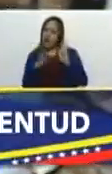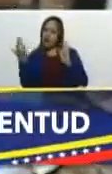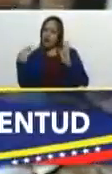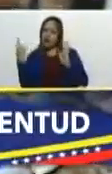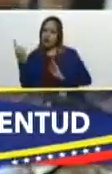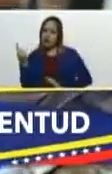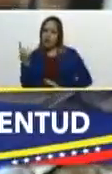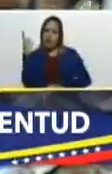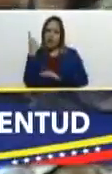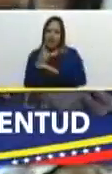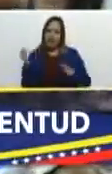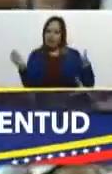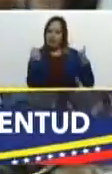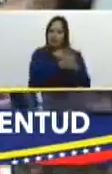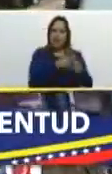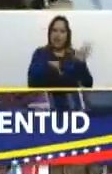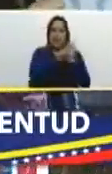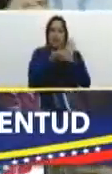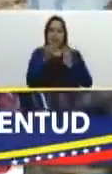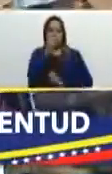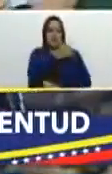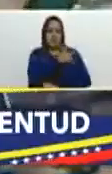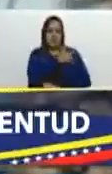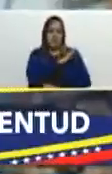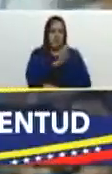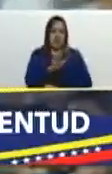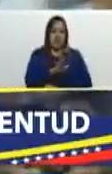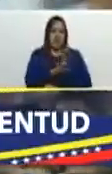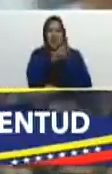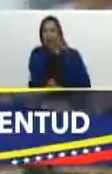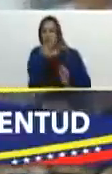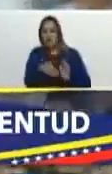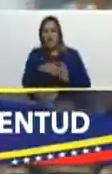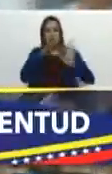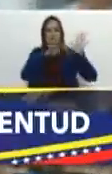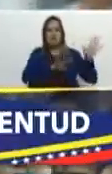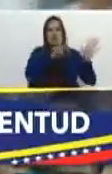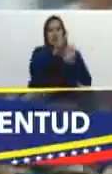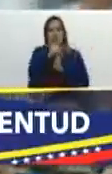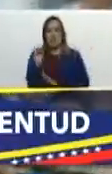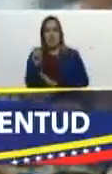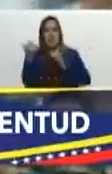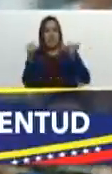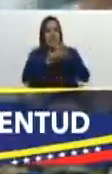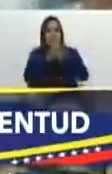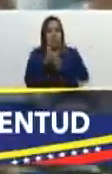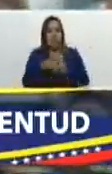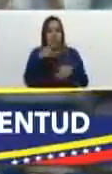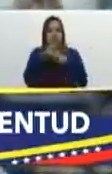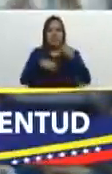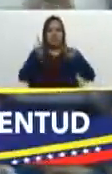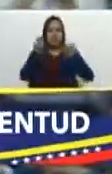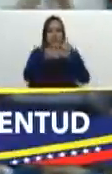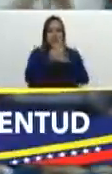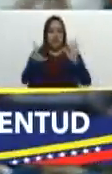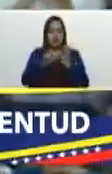debemos derogar definitivamente la ley de las universidades, 1970, derogarla,